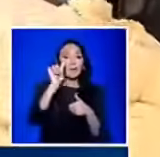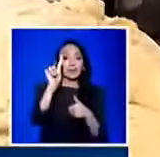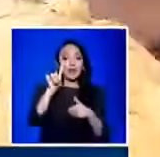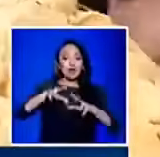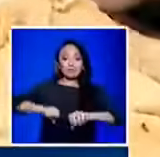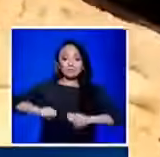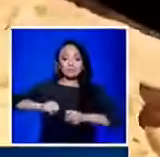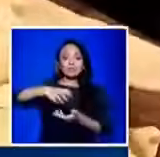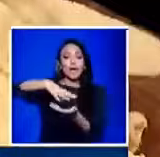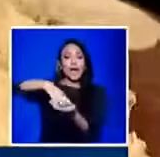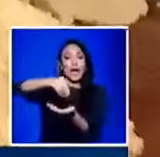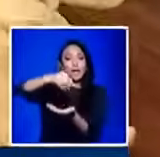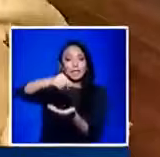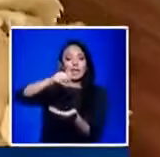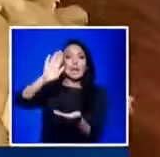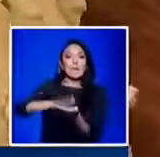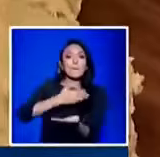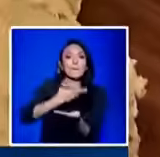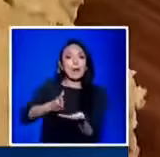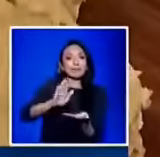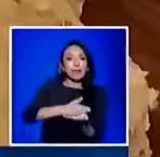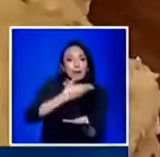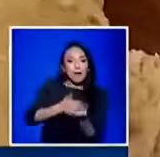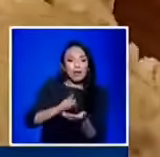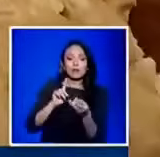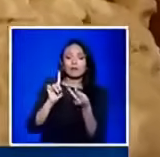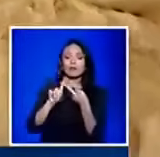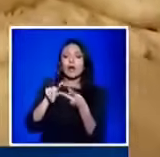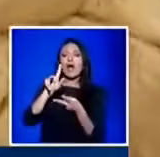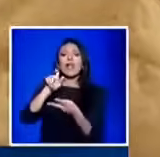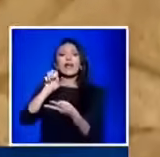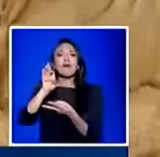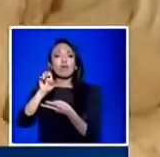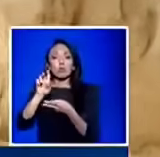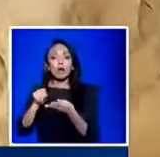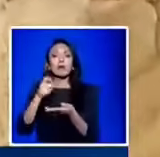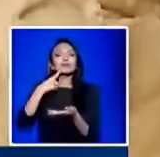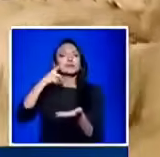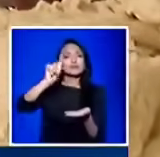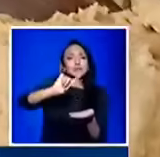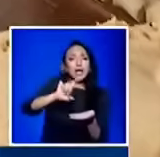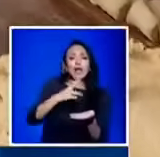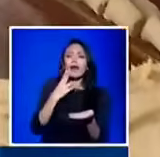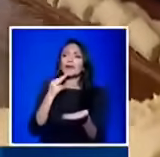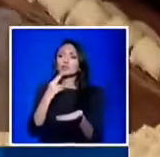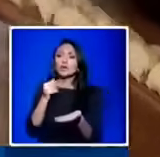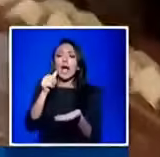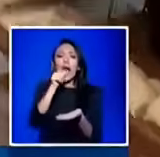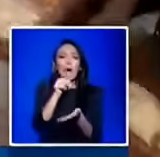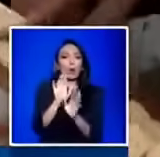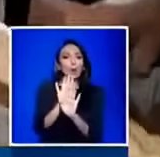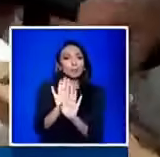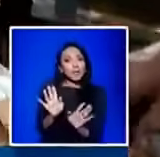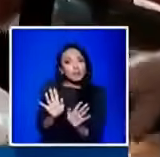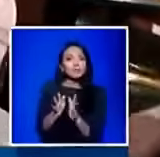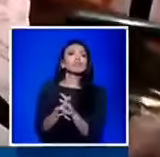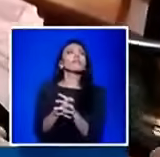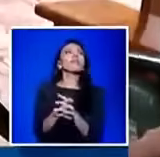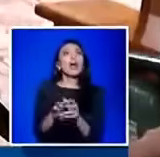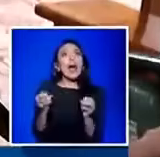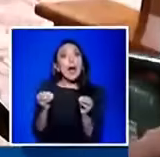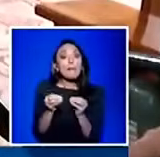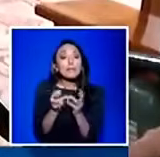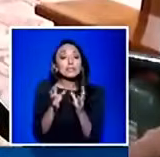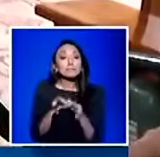es harina, manteca, levadura, sal, azúcar y agua. Un ingrediente